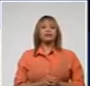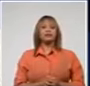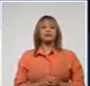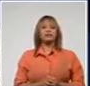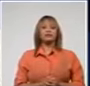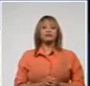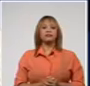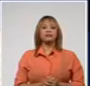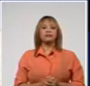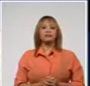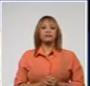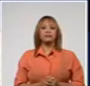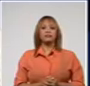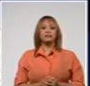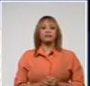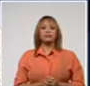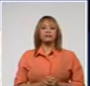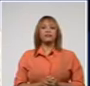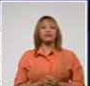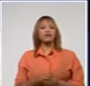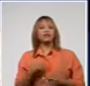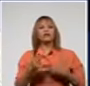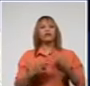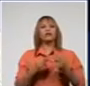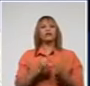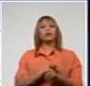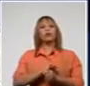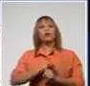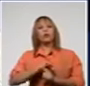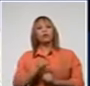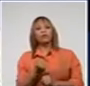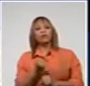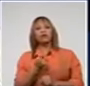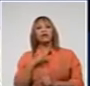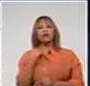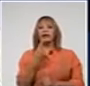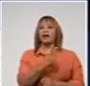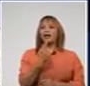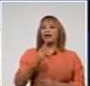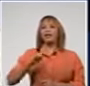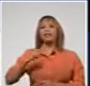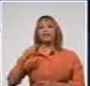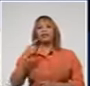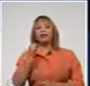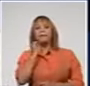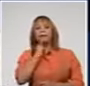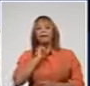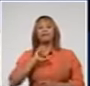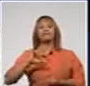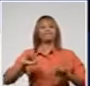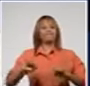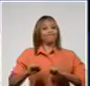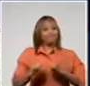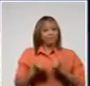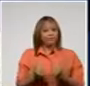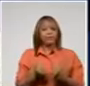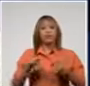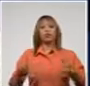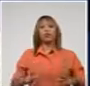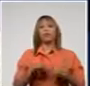hace que nos obligue a ser cada vez más exigentes y a cumplir cada vez más con las medidas que